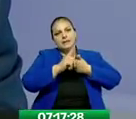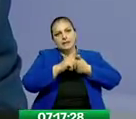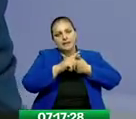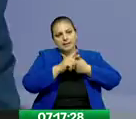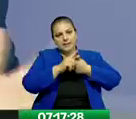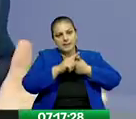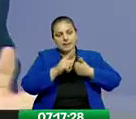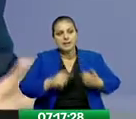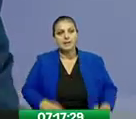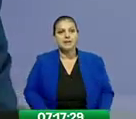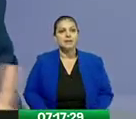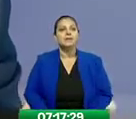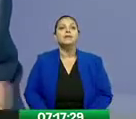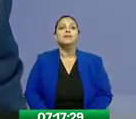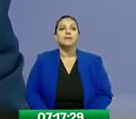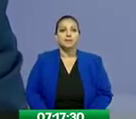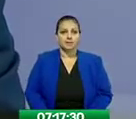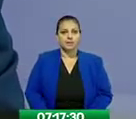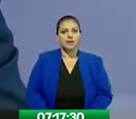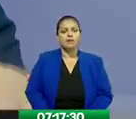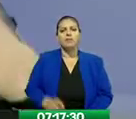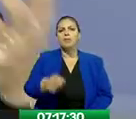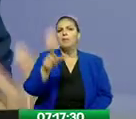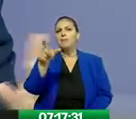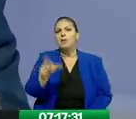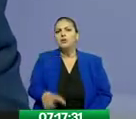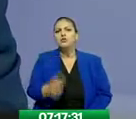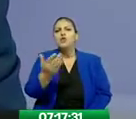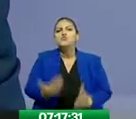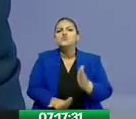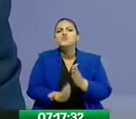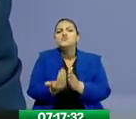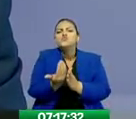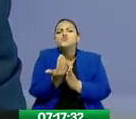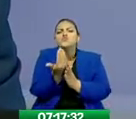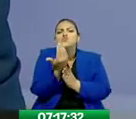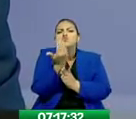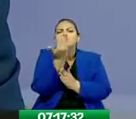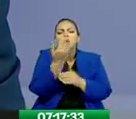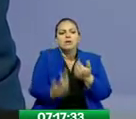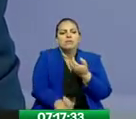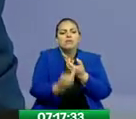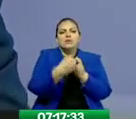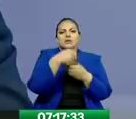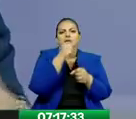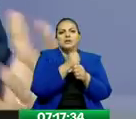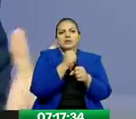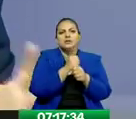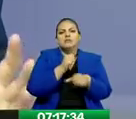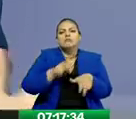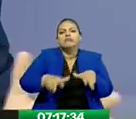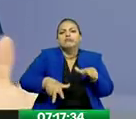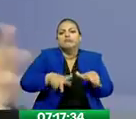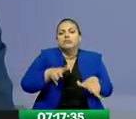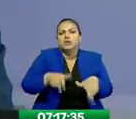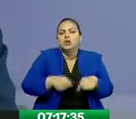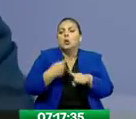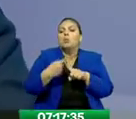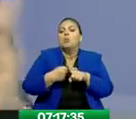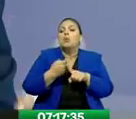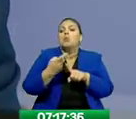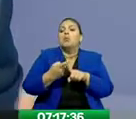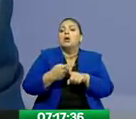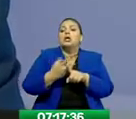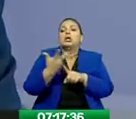periodo, aumentar más bien el periodo de prueba, incrementar pues el contrato a plazo fijo, que las indemnizaciones pues sean proporcionales